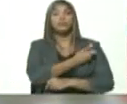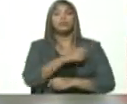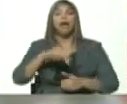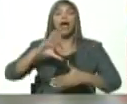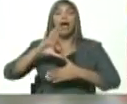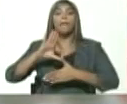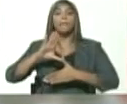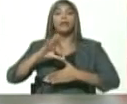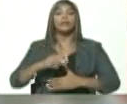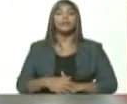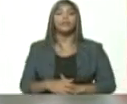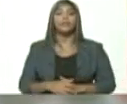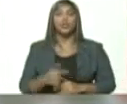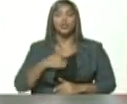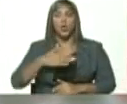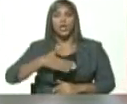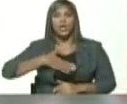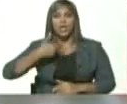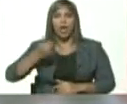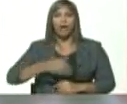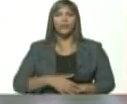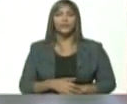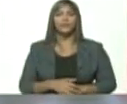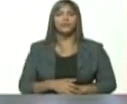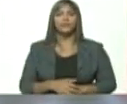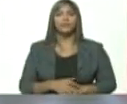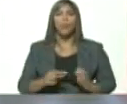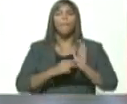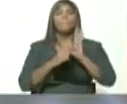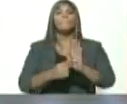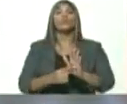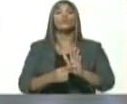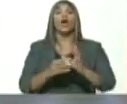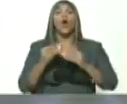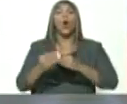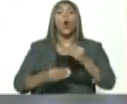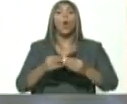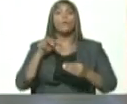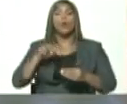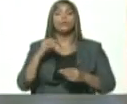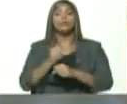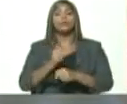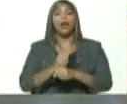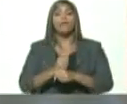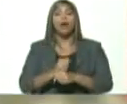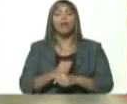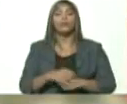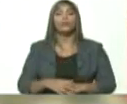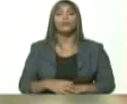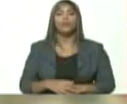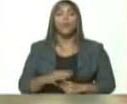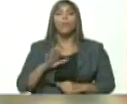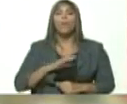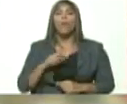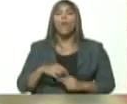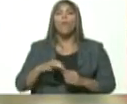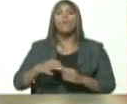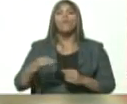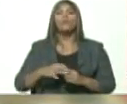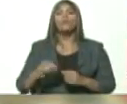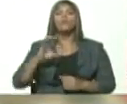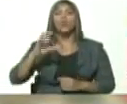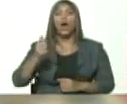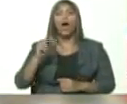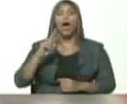Américas. Yo quiero mostrar parte de esta jornada allá en la parroquia Carrizal, municipio